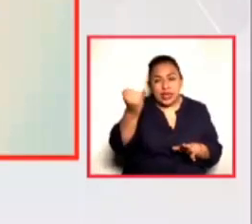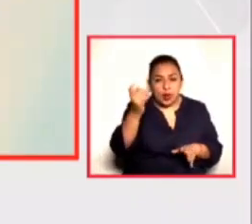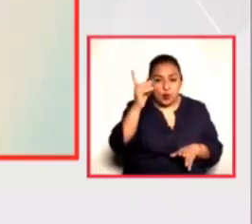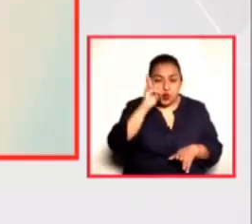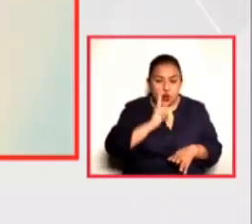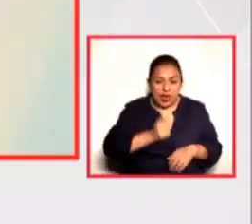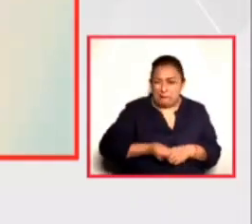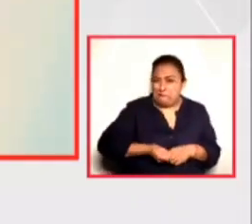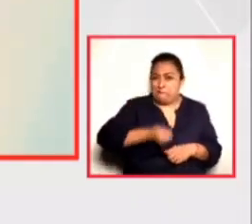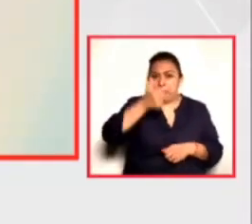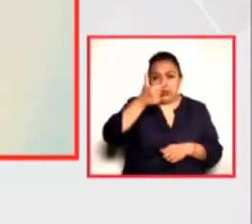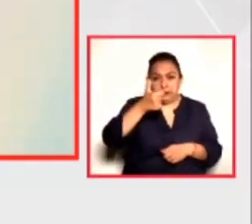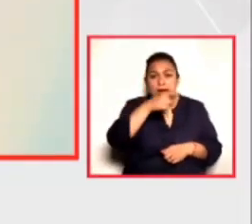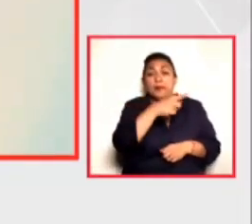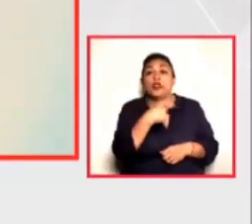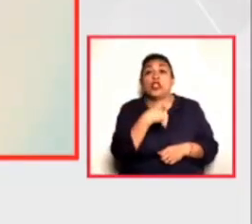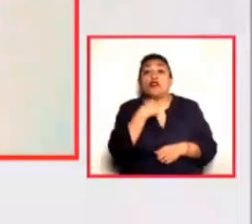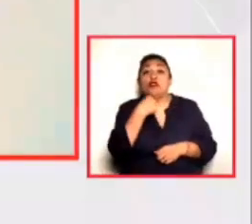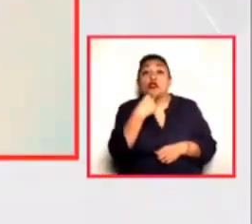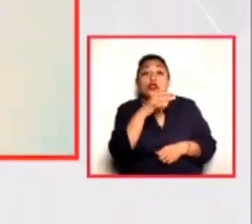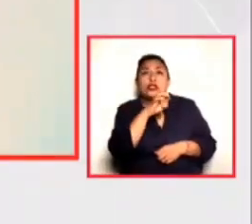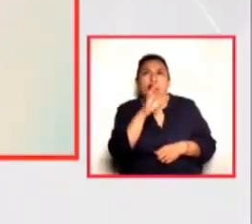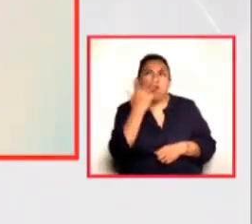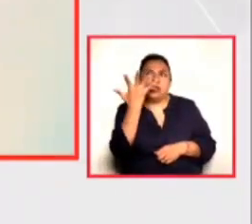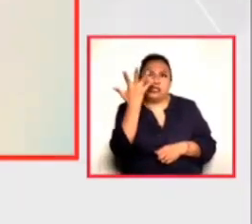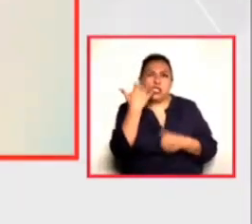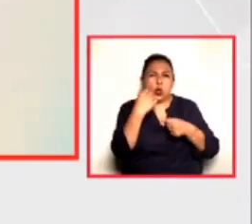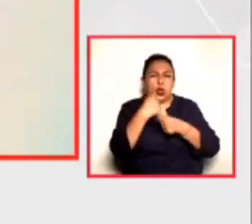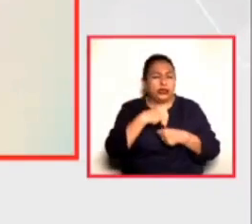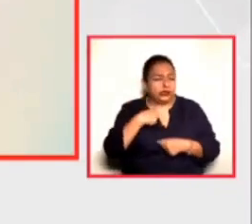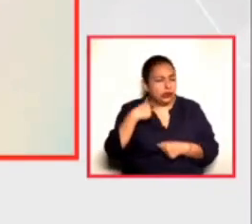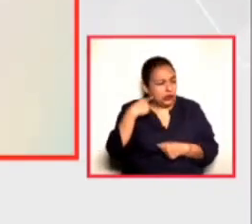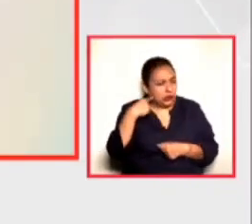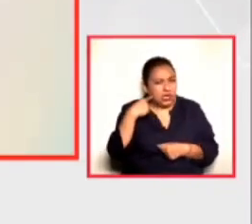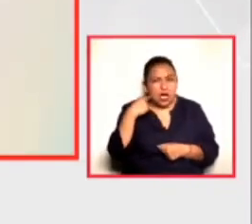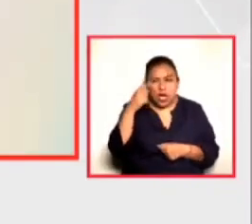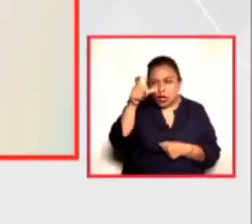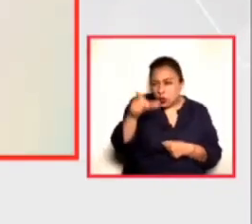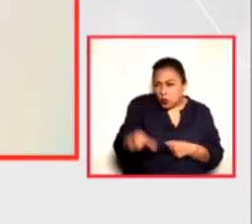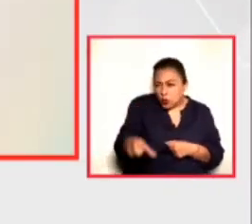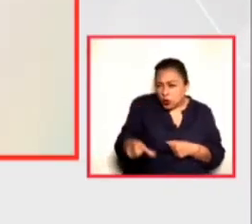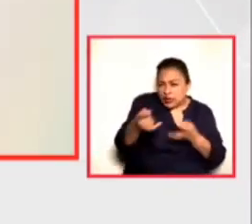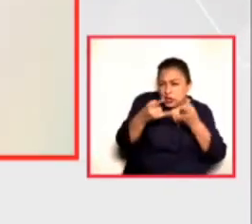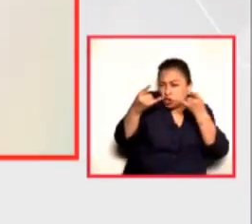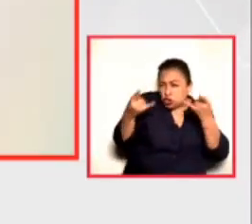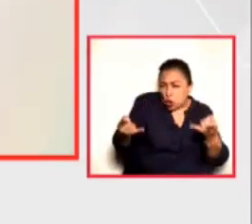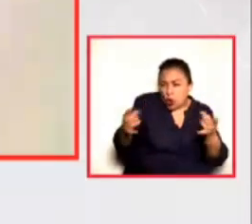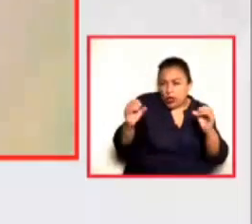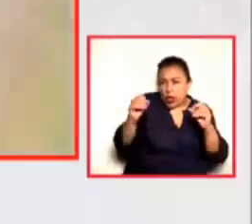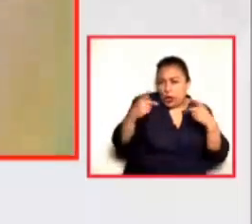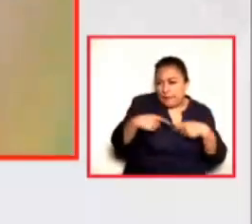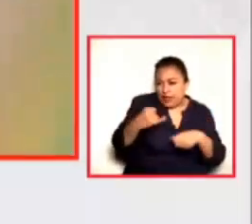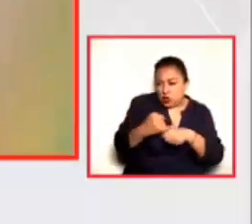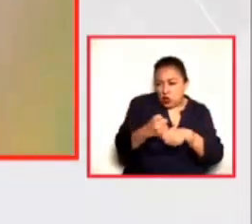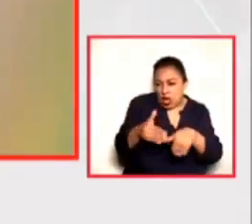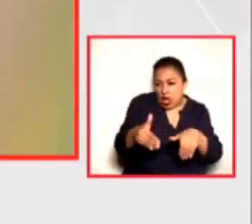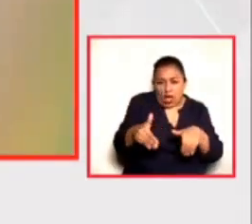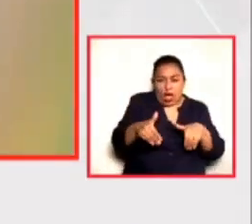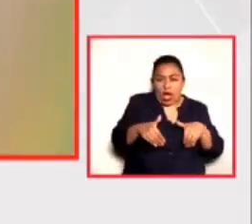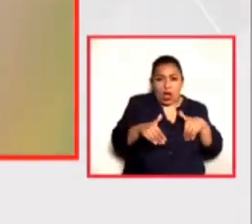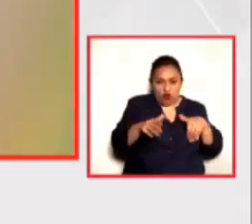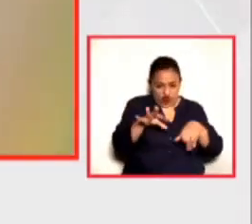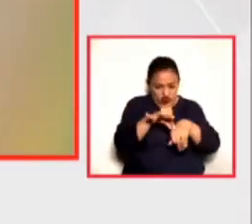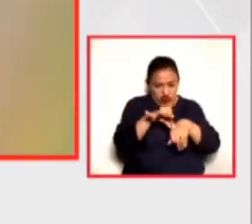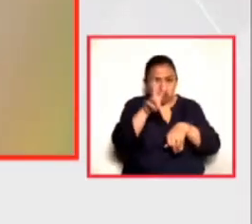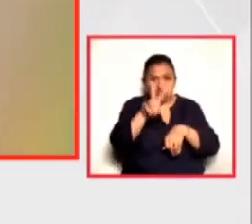voz de Eva se le apareció a la autora hace 5 años, no como una figura mítica o un personaje neutral, sino de carne y hueso, una mujer capaz de generar